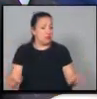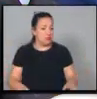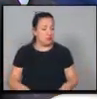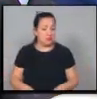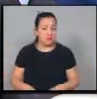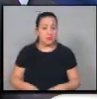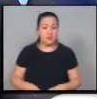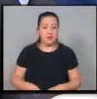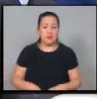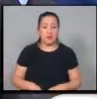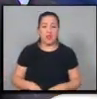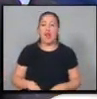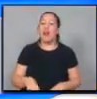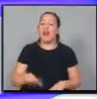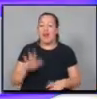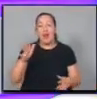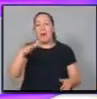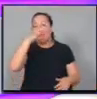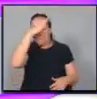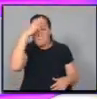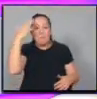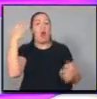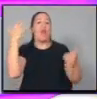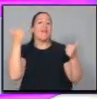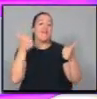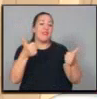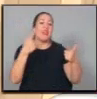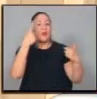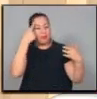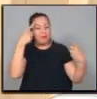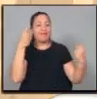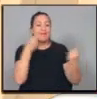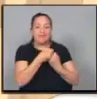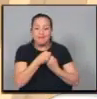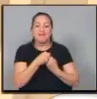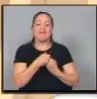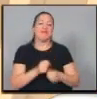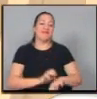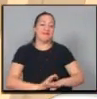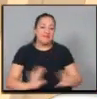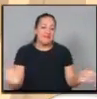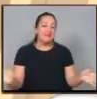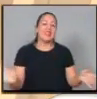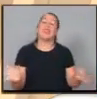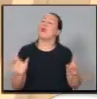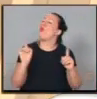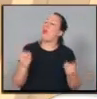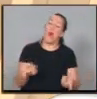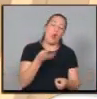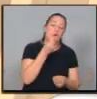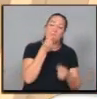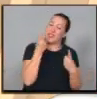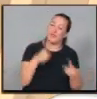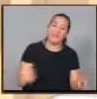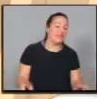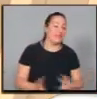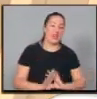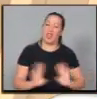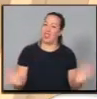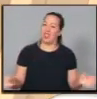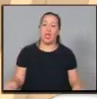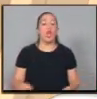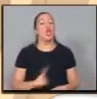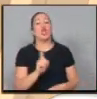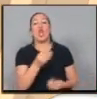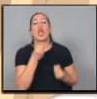A ver, por fin en una. Por fin en una. No sé. Claro, no es lo mismo. Lo que pasó es que